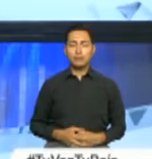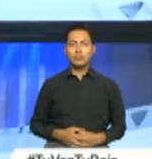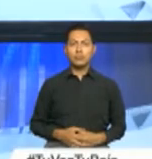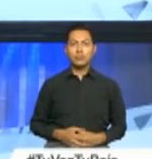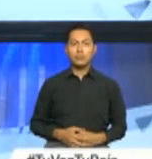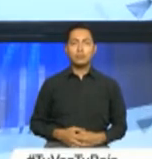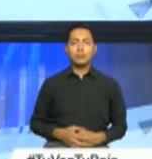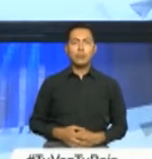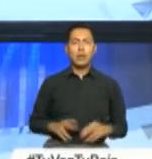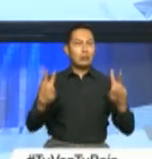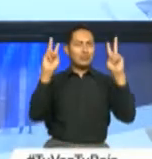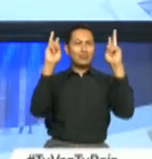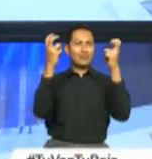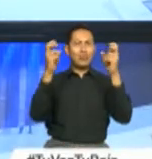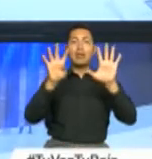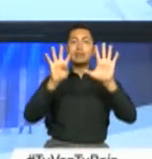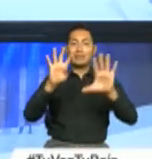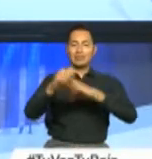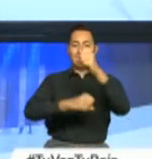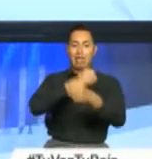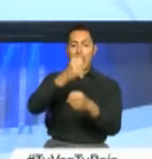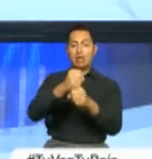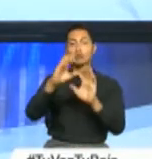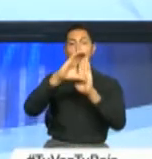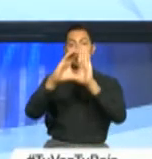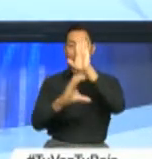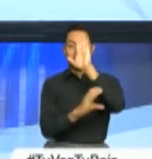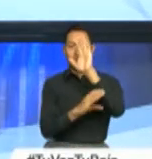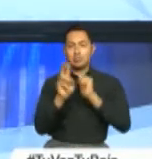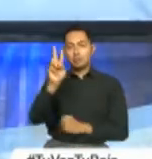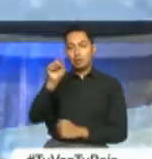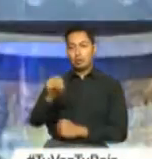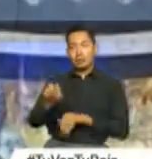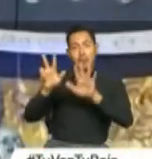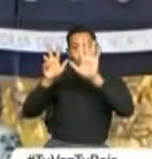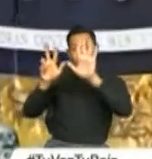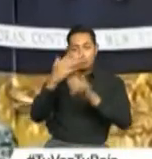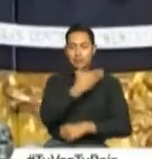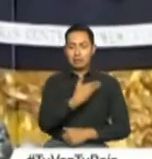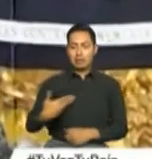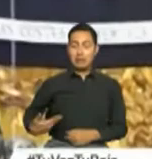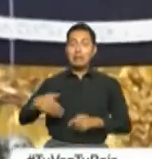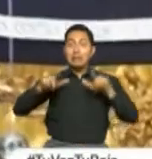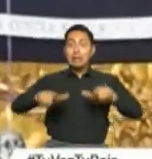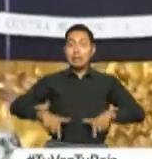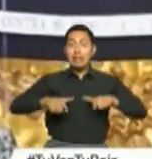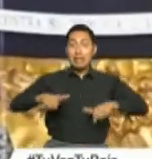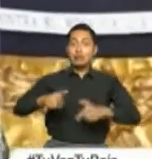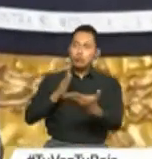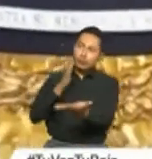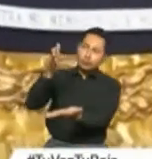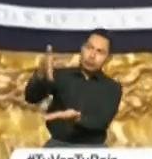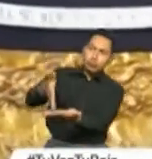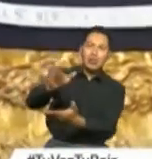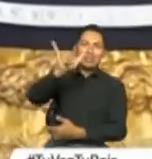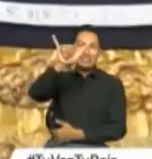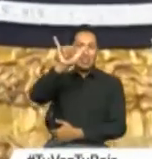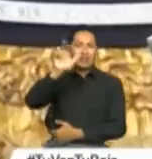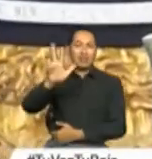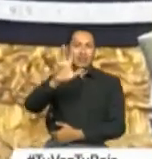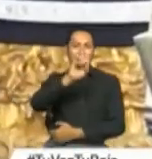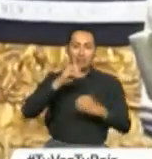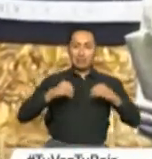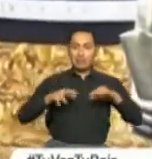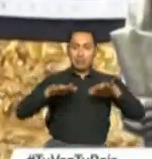En el marco de los 9 años de la Constitución del 2008, el presidente de la República, Lenín Moreno, visitará este sábado 30 de septiembre